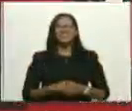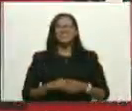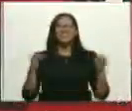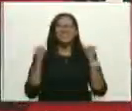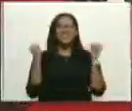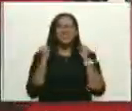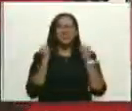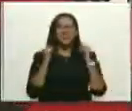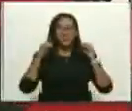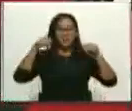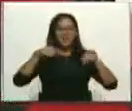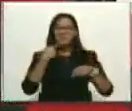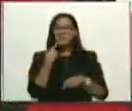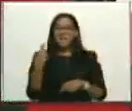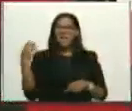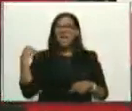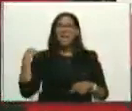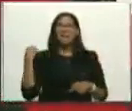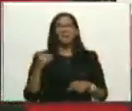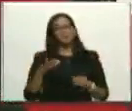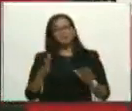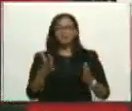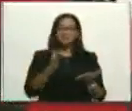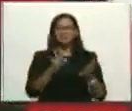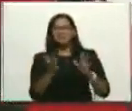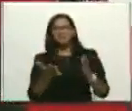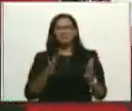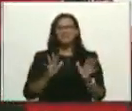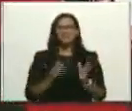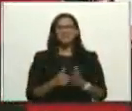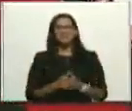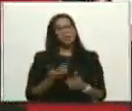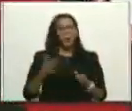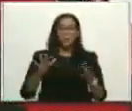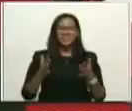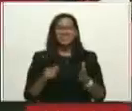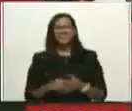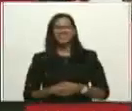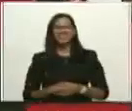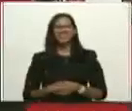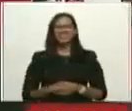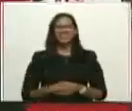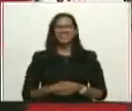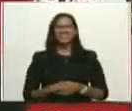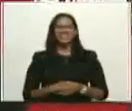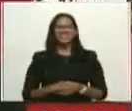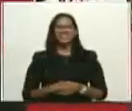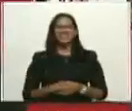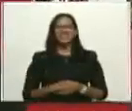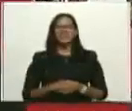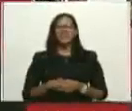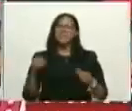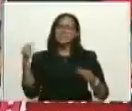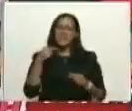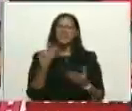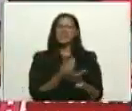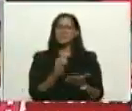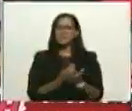por aquí, me dijeron. ¿Ah? No tanto, no tanto, no tanto. Más o menos. Sí. Menos que en el Furrial. ¿Cómo va la